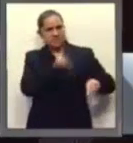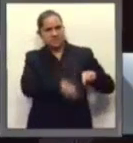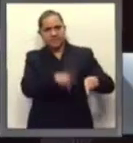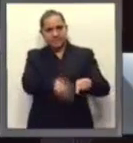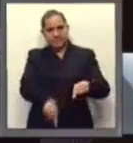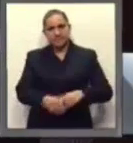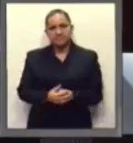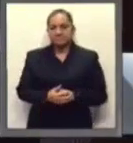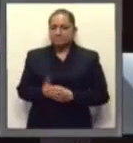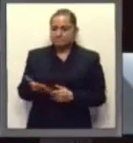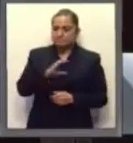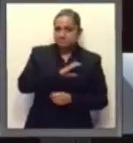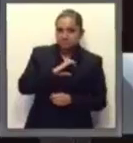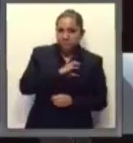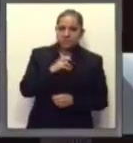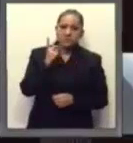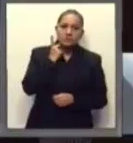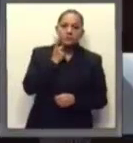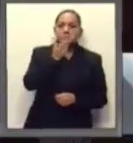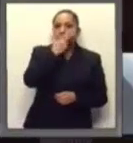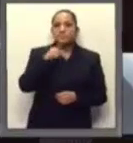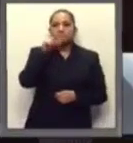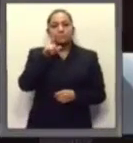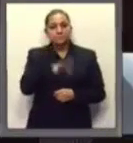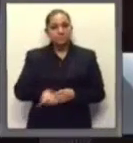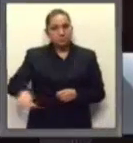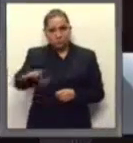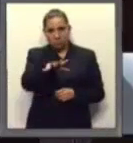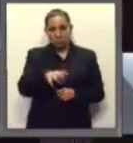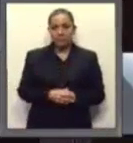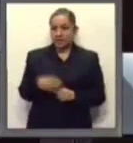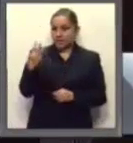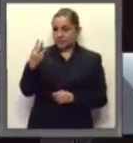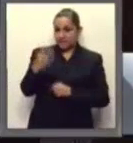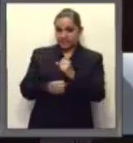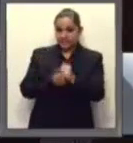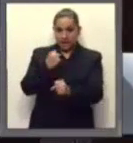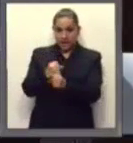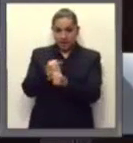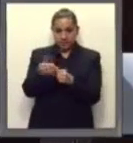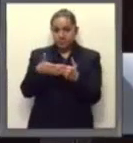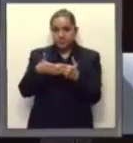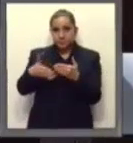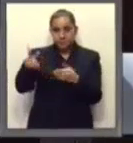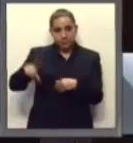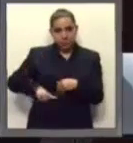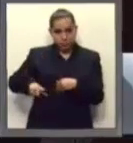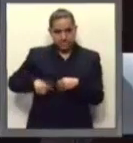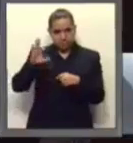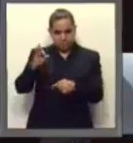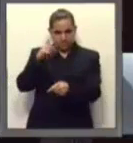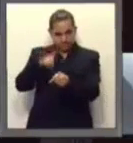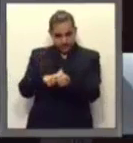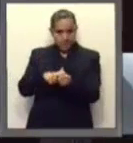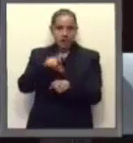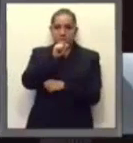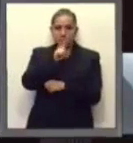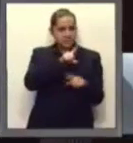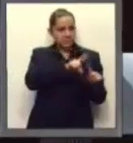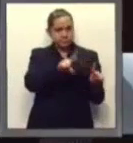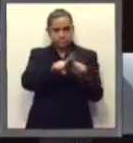Estimados diputados y diputadas, por más de 3 años, el gobierno federal y sus aliados se